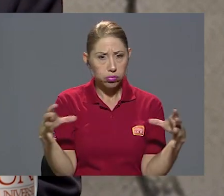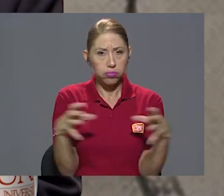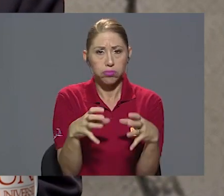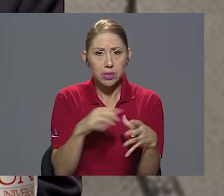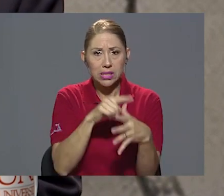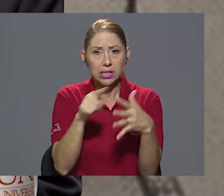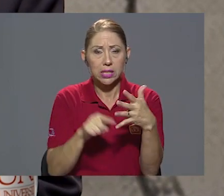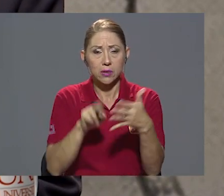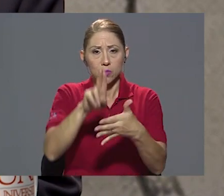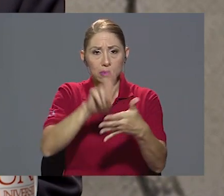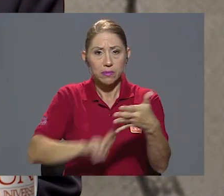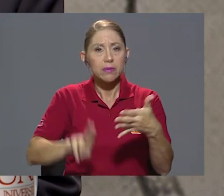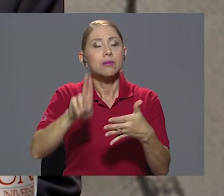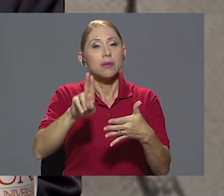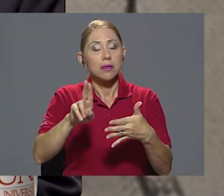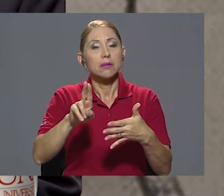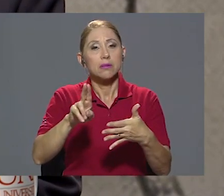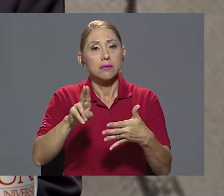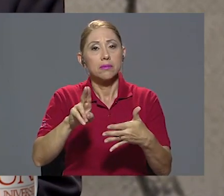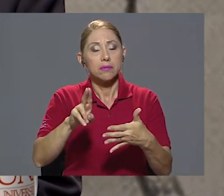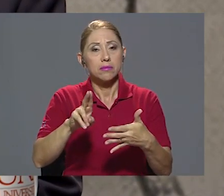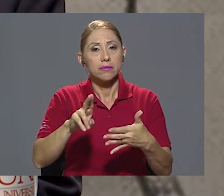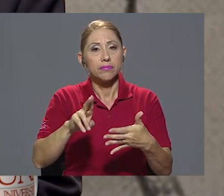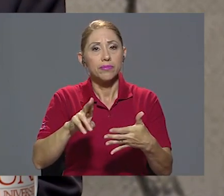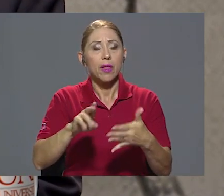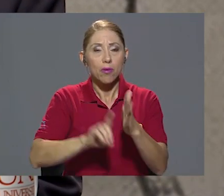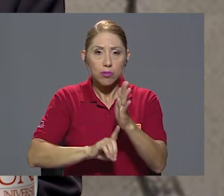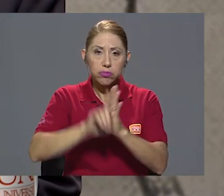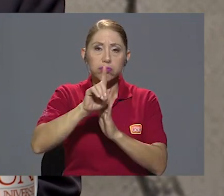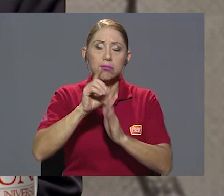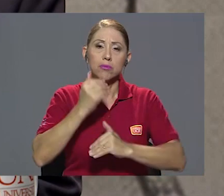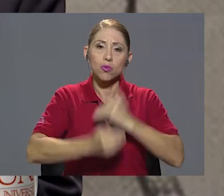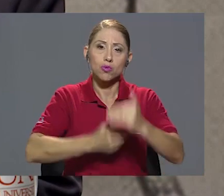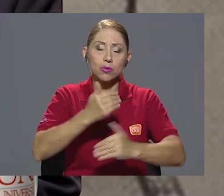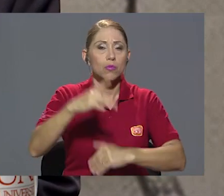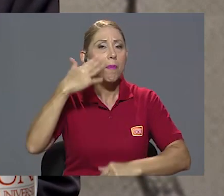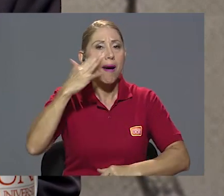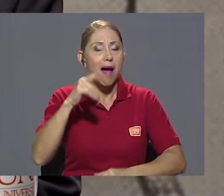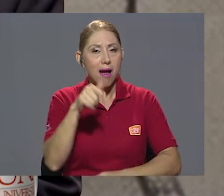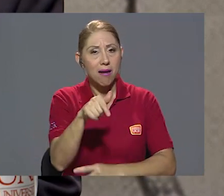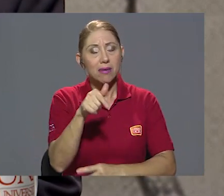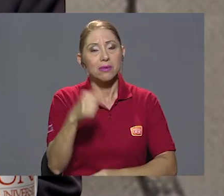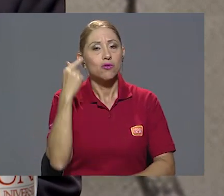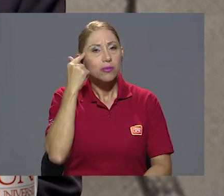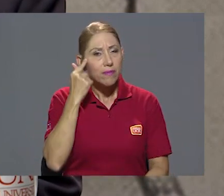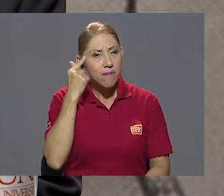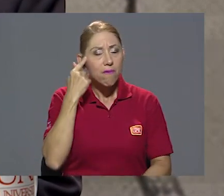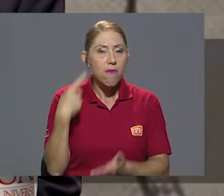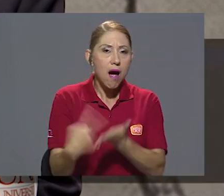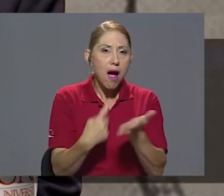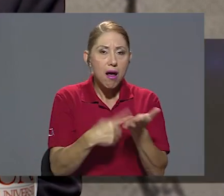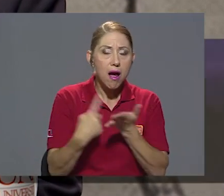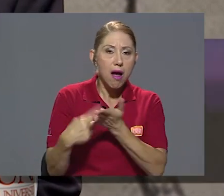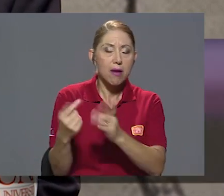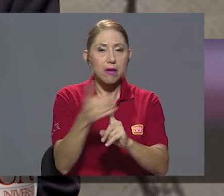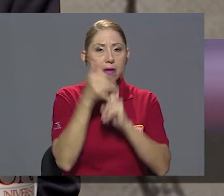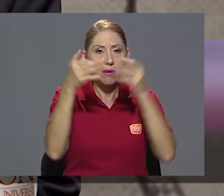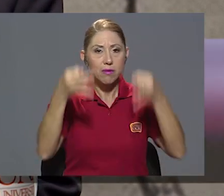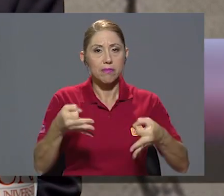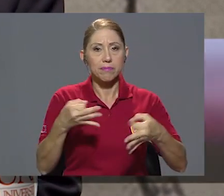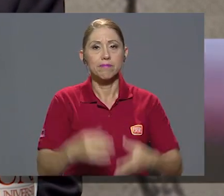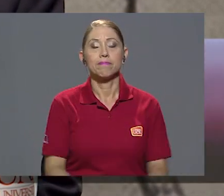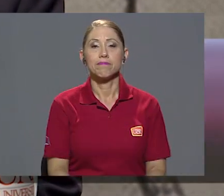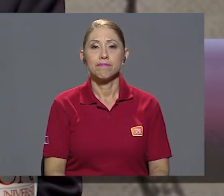5 universidades que lo conforman, pues de una u otra forma desarrollen procesos parecidos de reflexión, análisis y